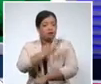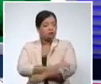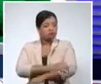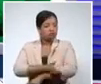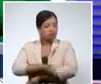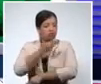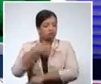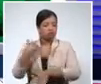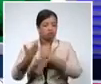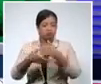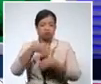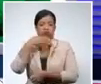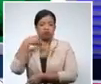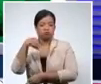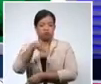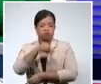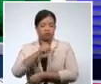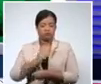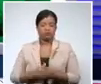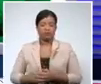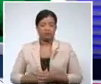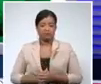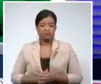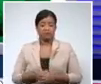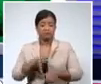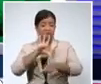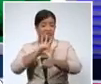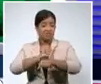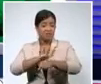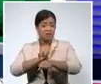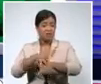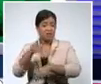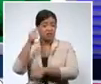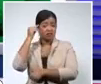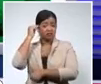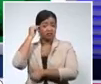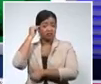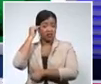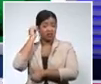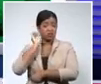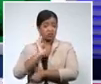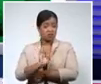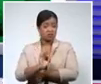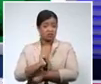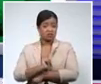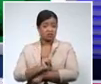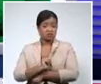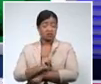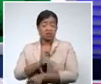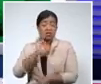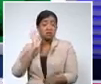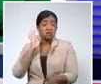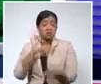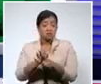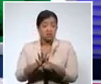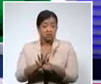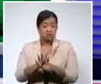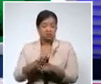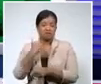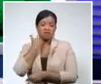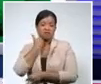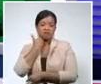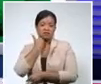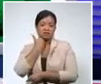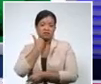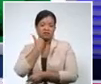diabetes mellitus y enfermedad cerebrovascular, que inicialmente lo que tuvo fue fiebre,